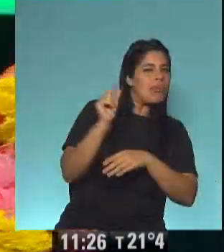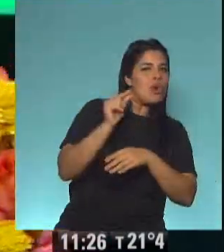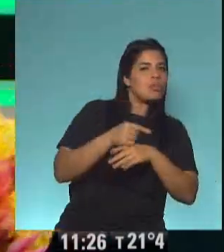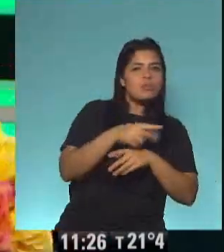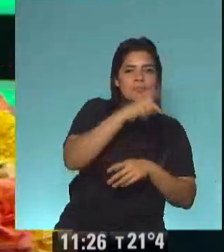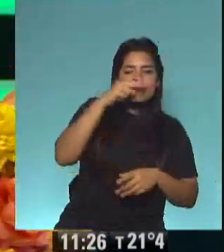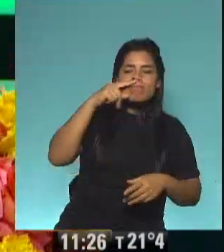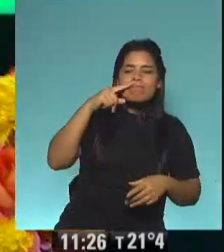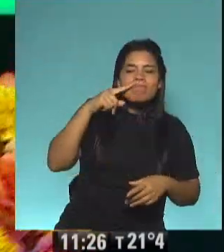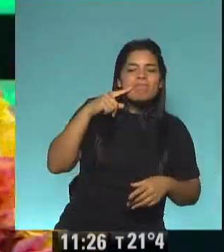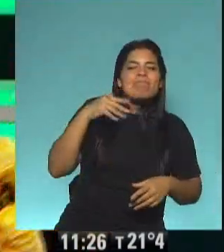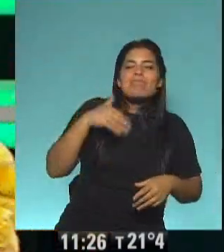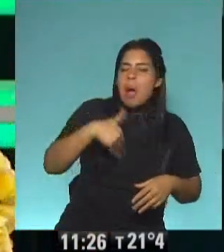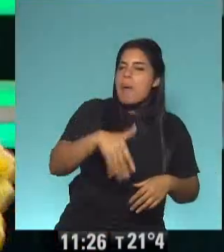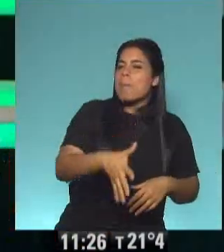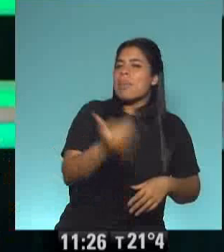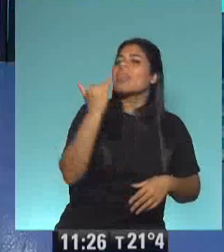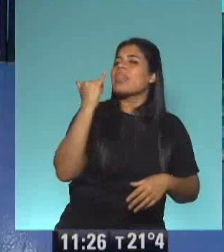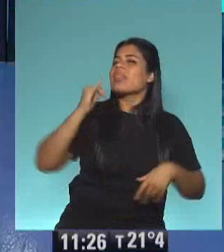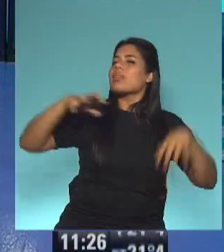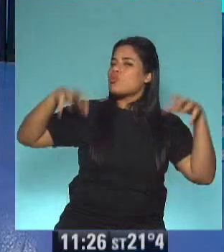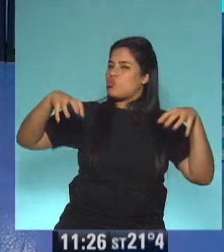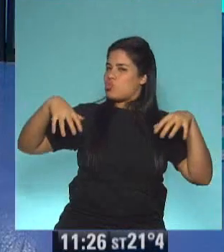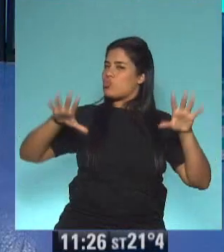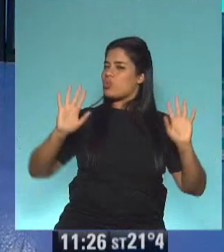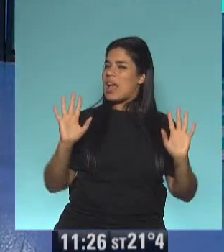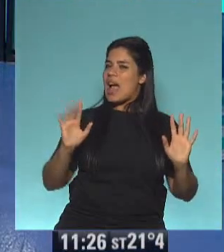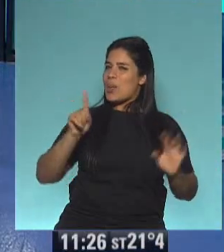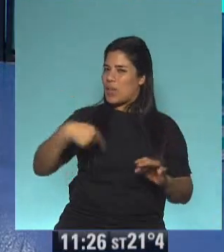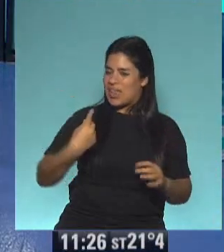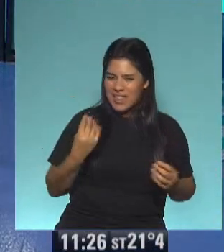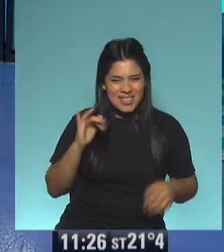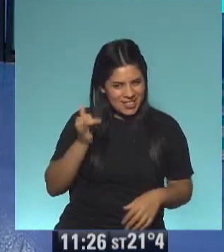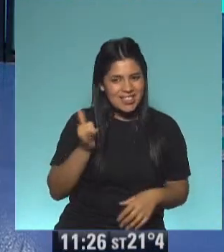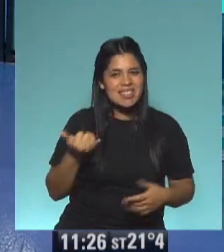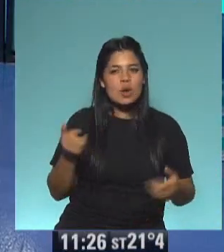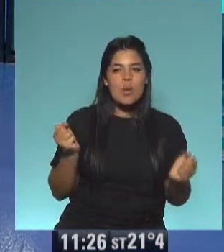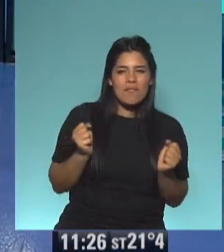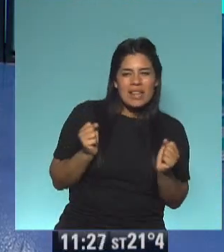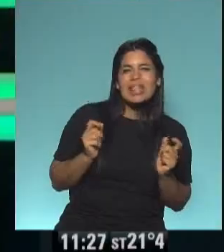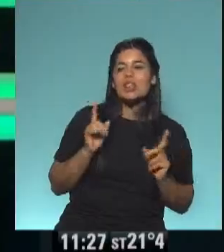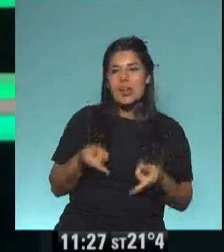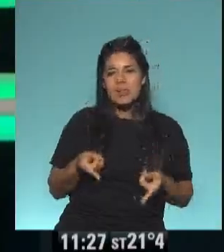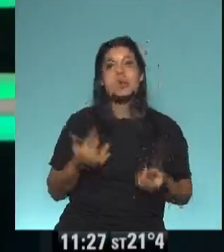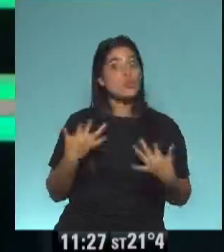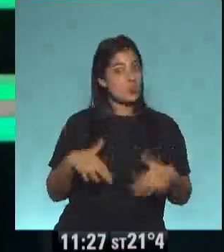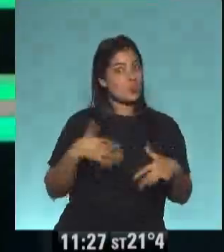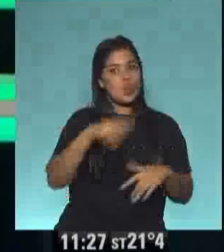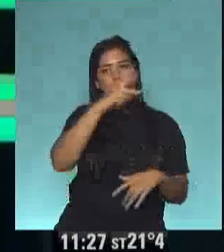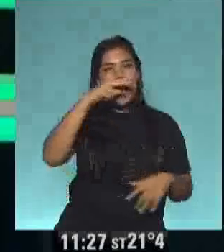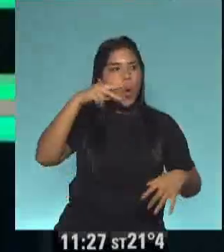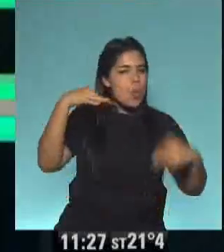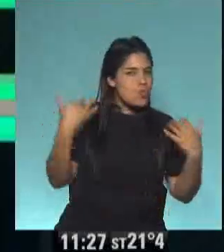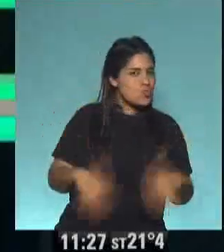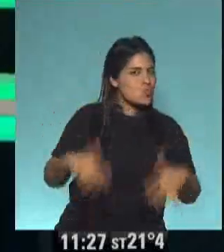a sentir ese olor. Sí, hay ese olor a lluvia. Humedad y como que viene un fresquito. Sí, exactamente. Bueno, cuántos olores, ¿no?